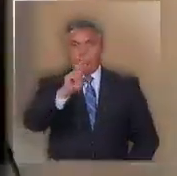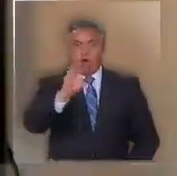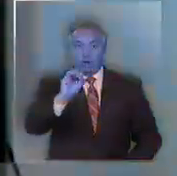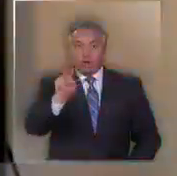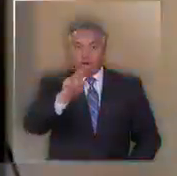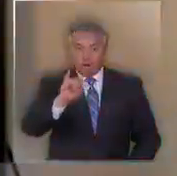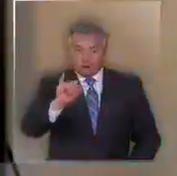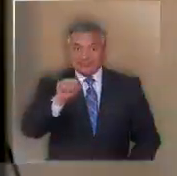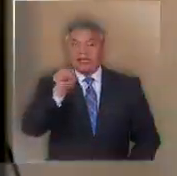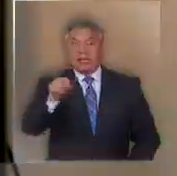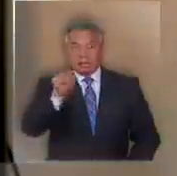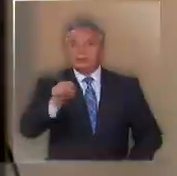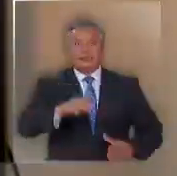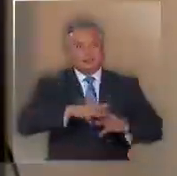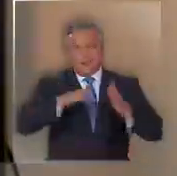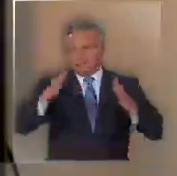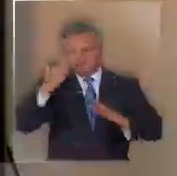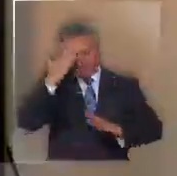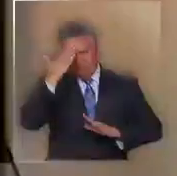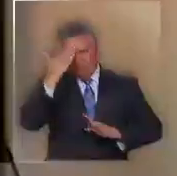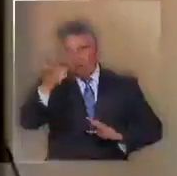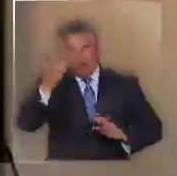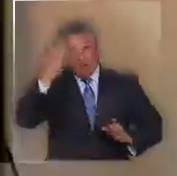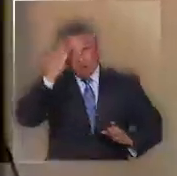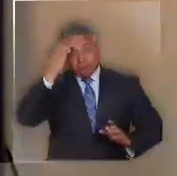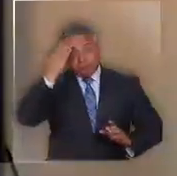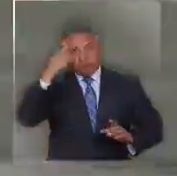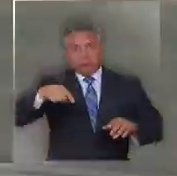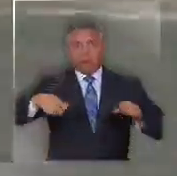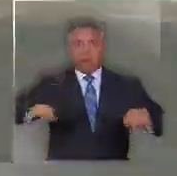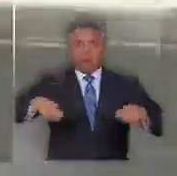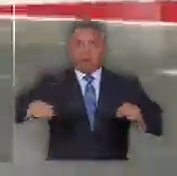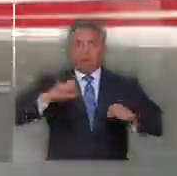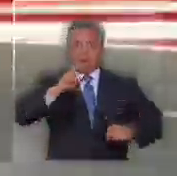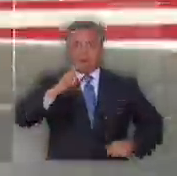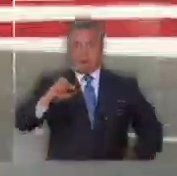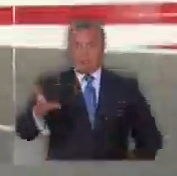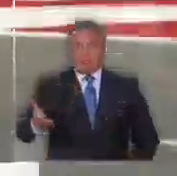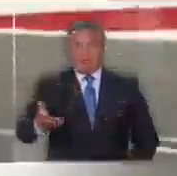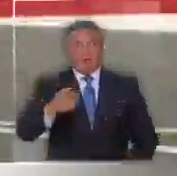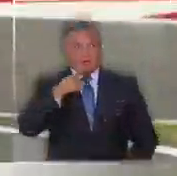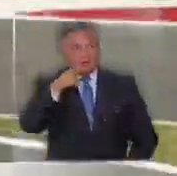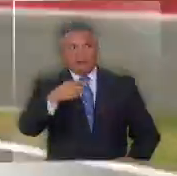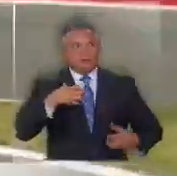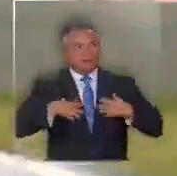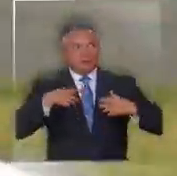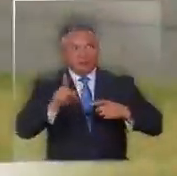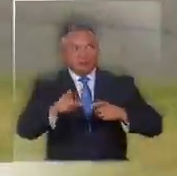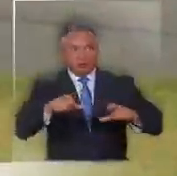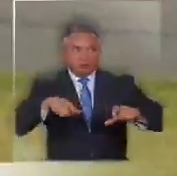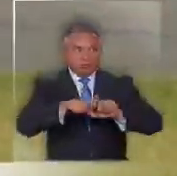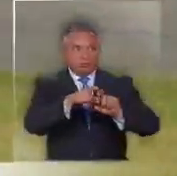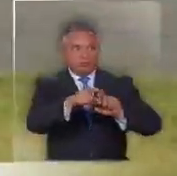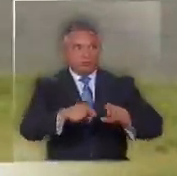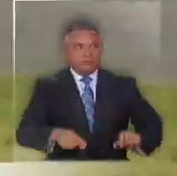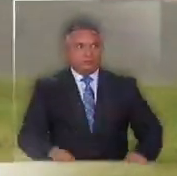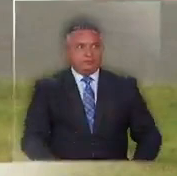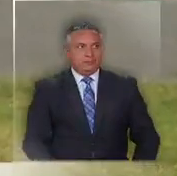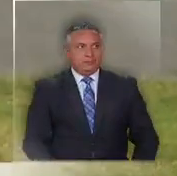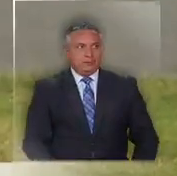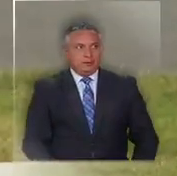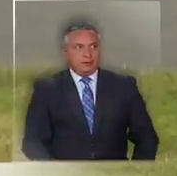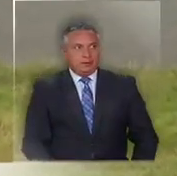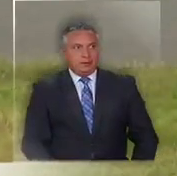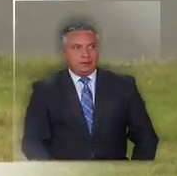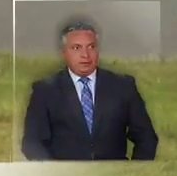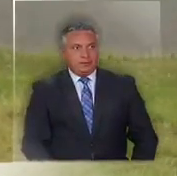diría que el pilar fundamental en términos de la popularidad que tiene hoy día el MotoGP. Por eso no cayó bien esta maniobra en la Vuelta 13.